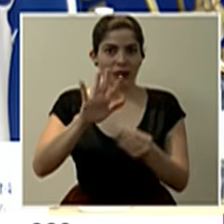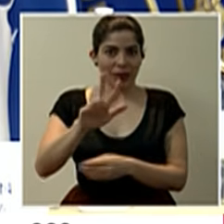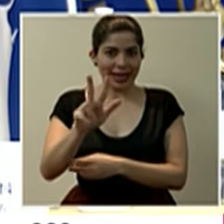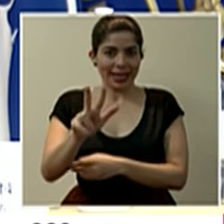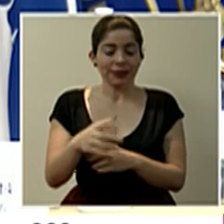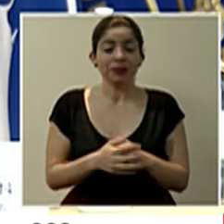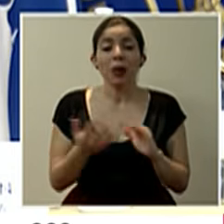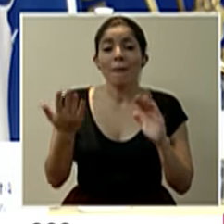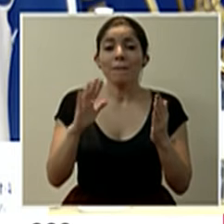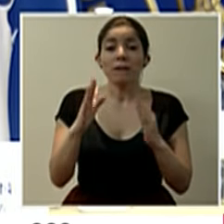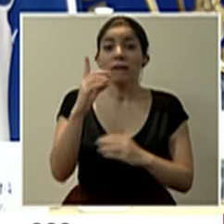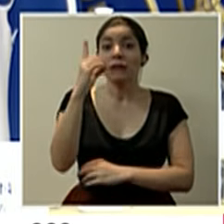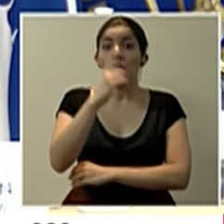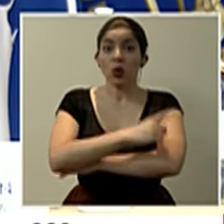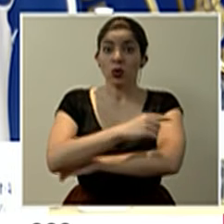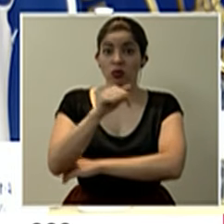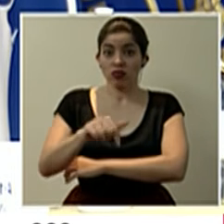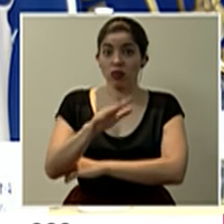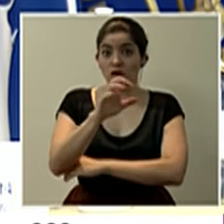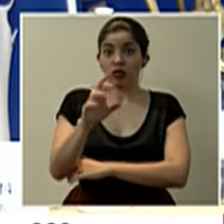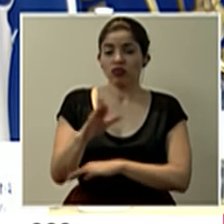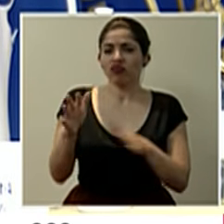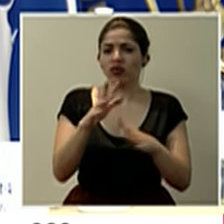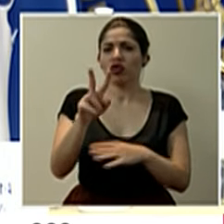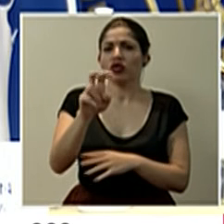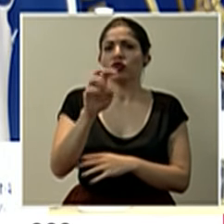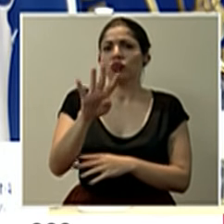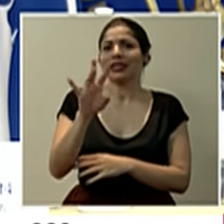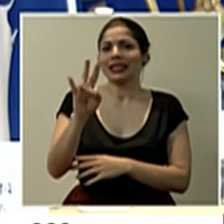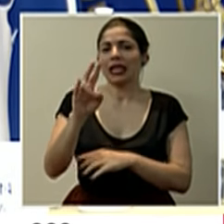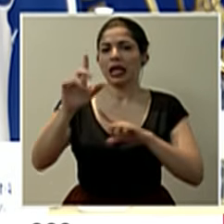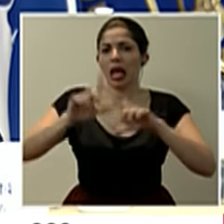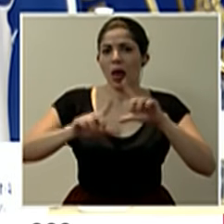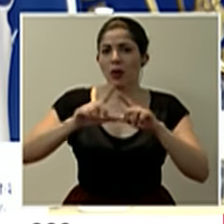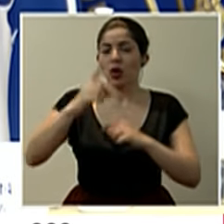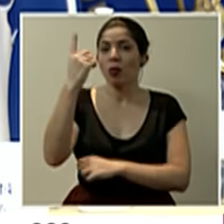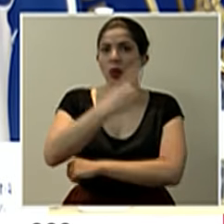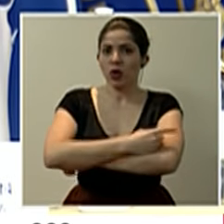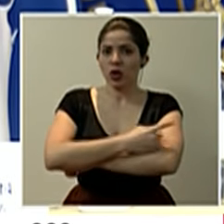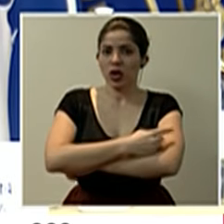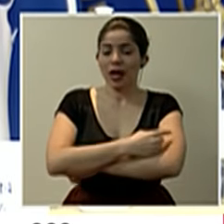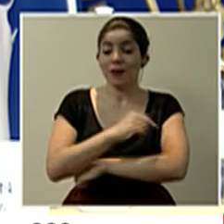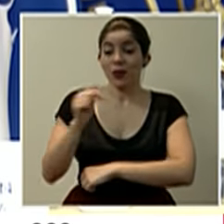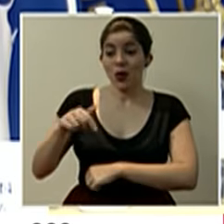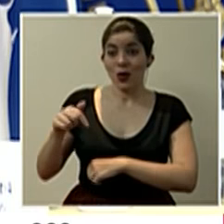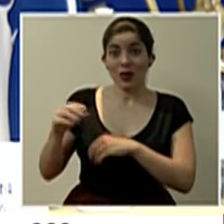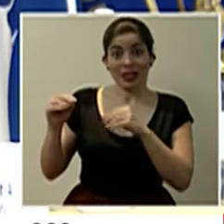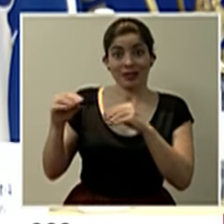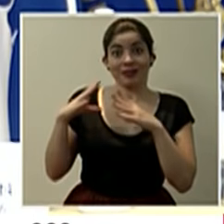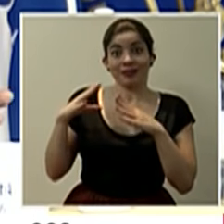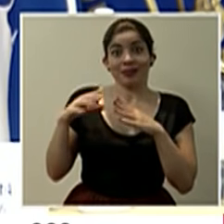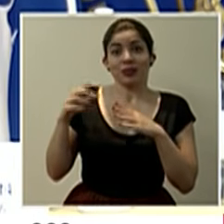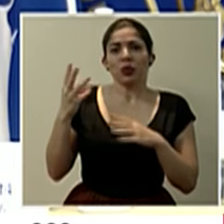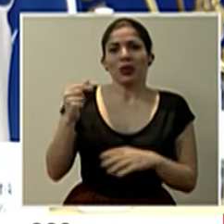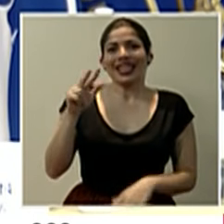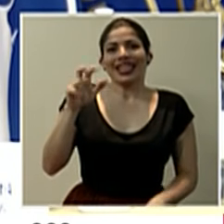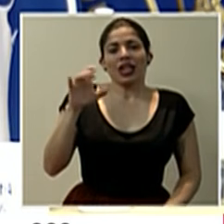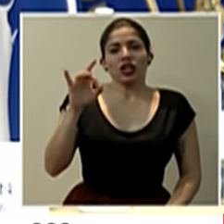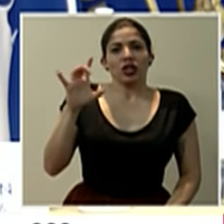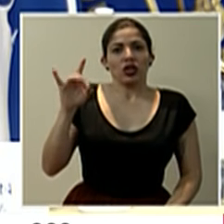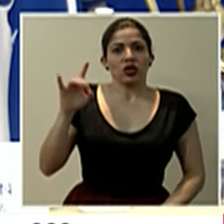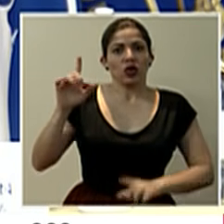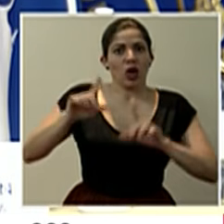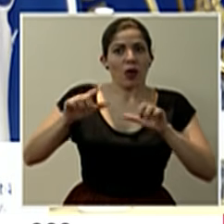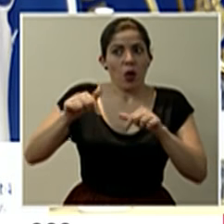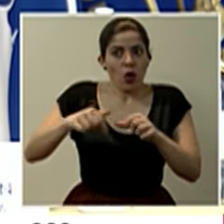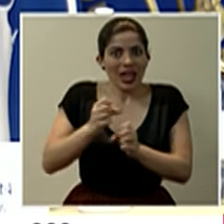El promedio diario en Costa Rica son de 247 pruebas por día. El dato de hoy es de 388